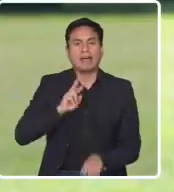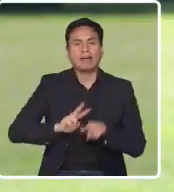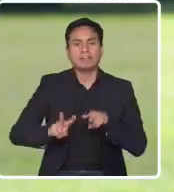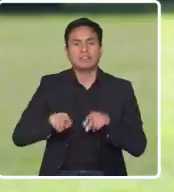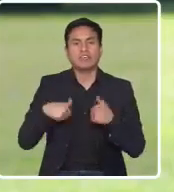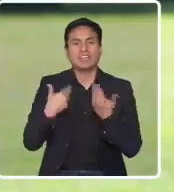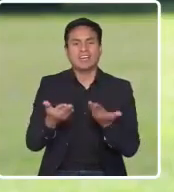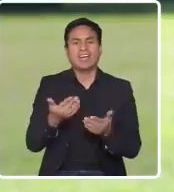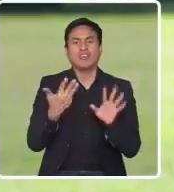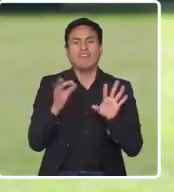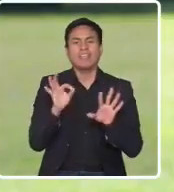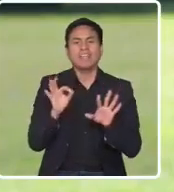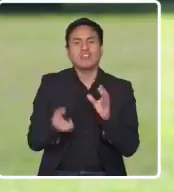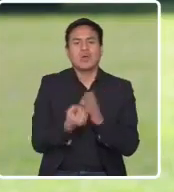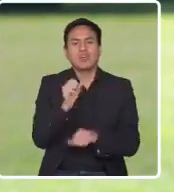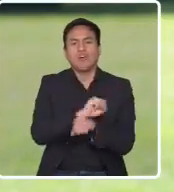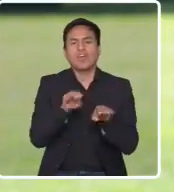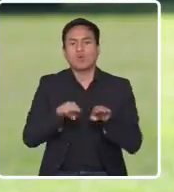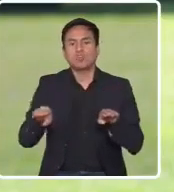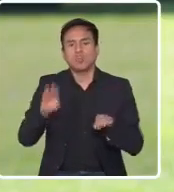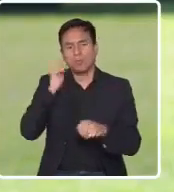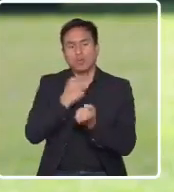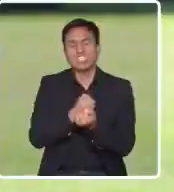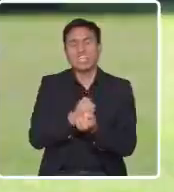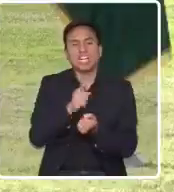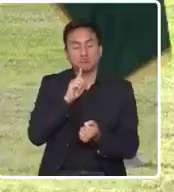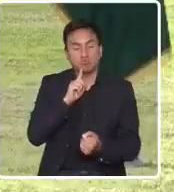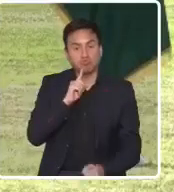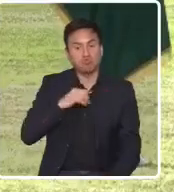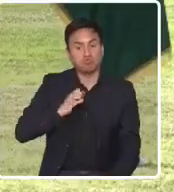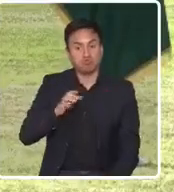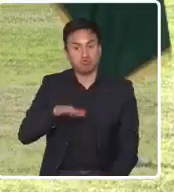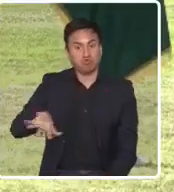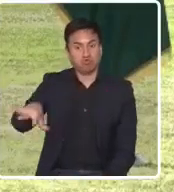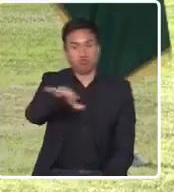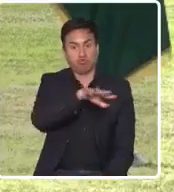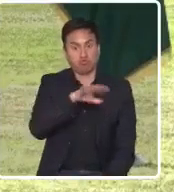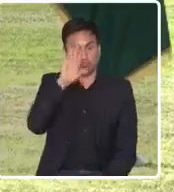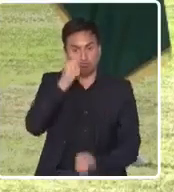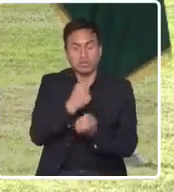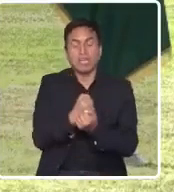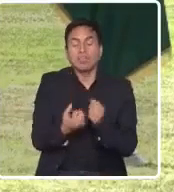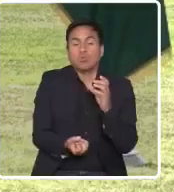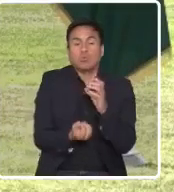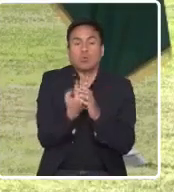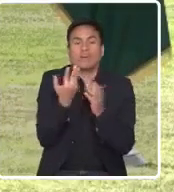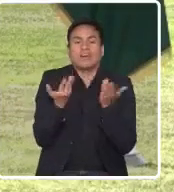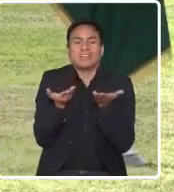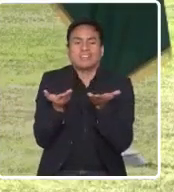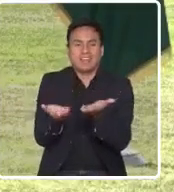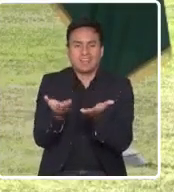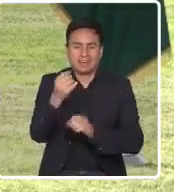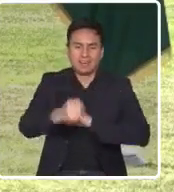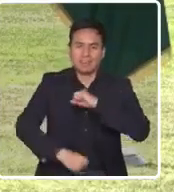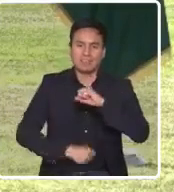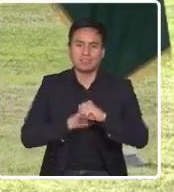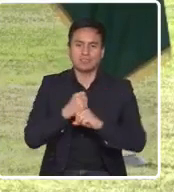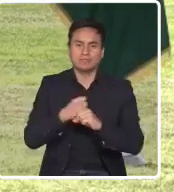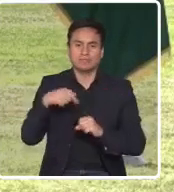haciendo entrega de 90 nuevos vehículos policiales correspondientes a una nueva entrega de este